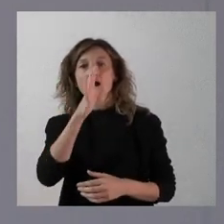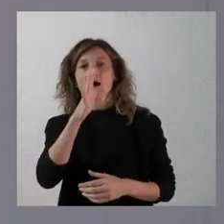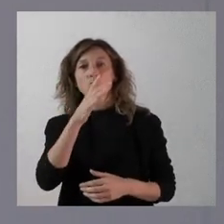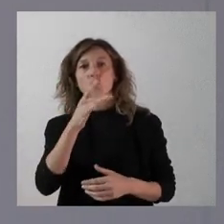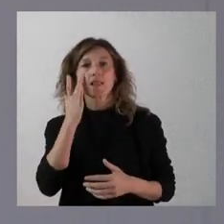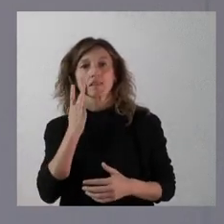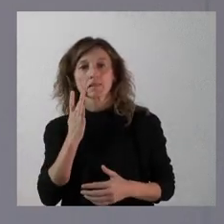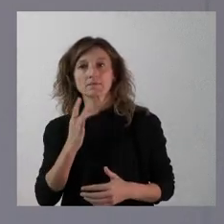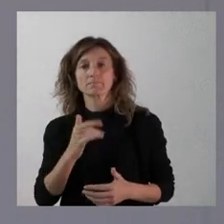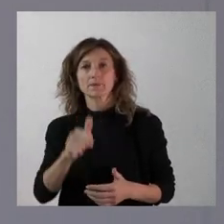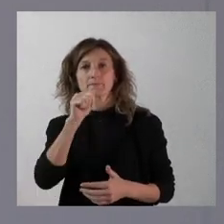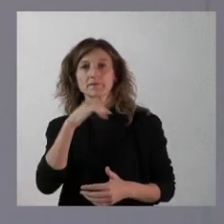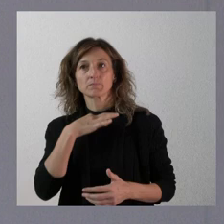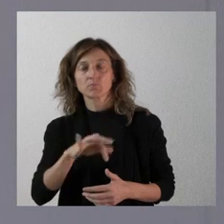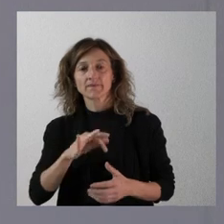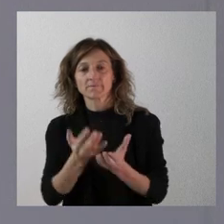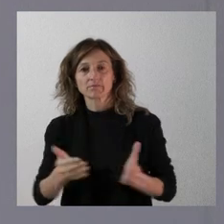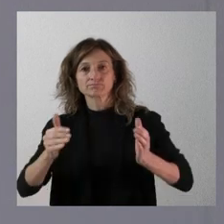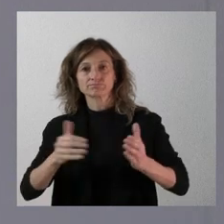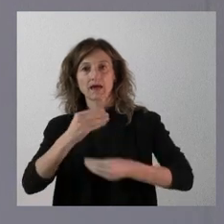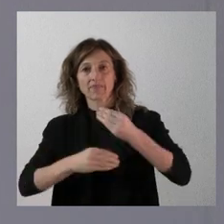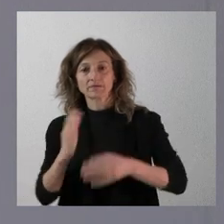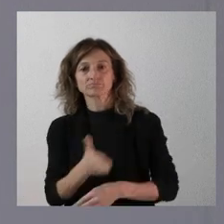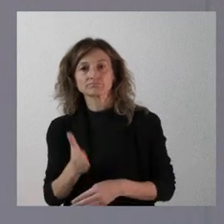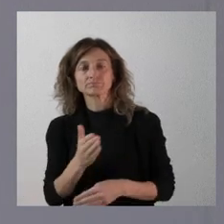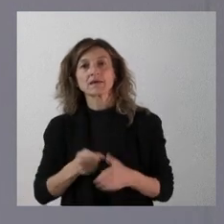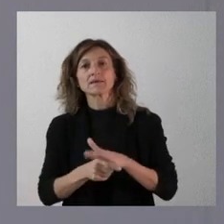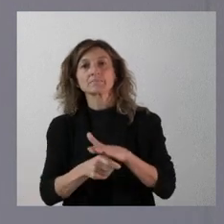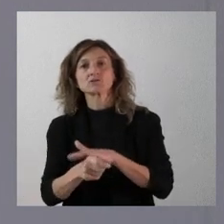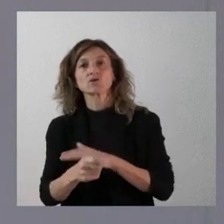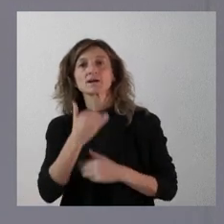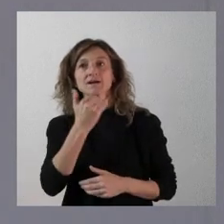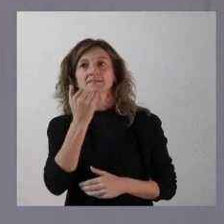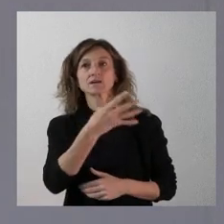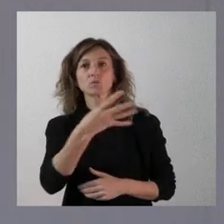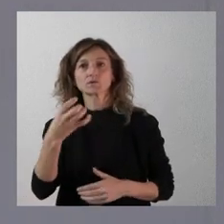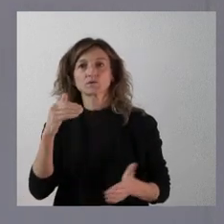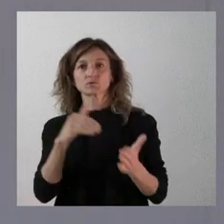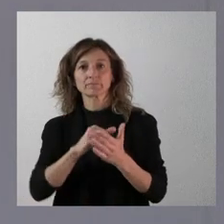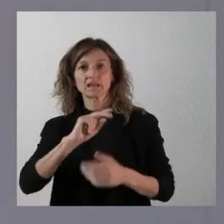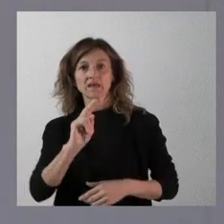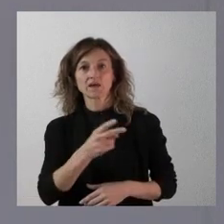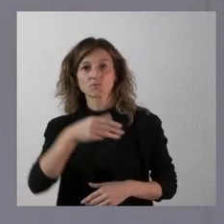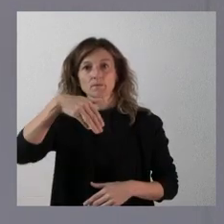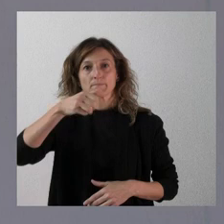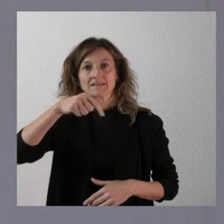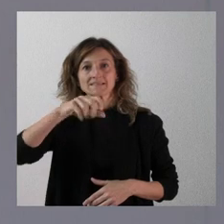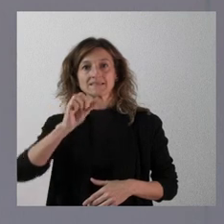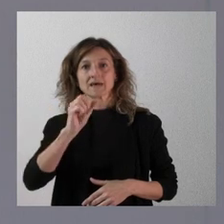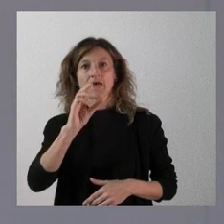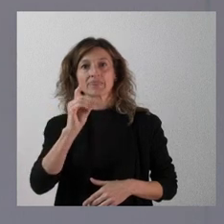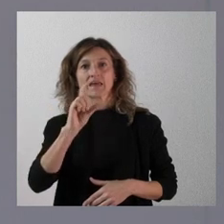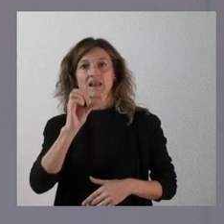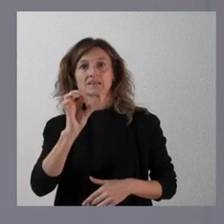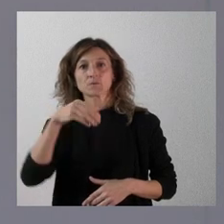para la para la potabilización de aguas la inversión es de casi 400.000 euros y en mansilla de Las mulas para una